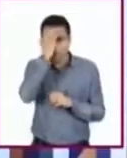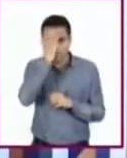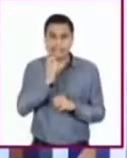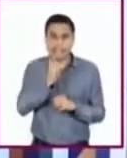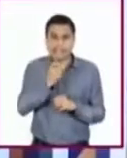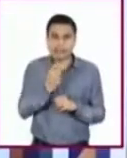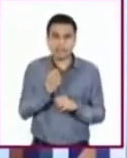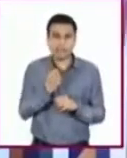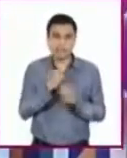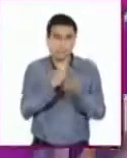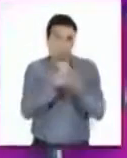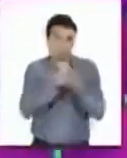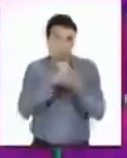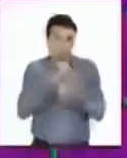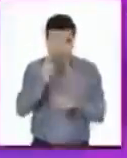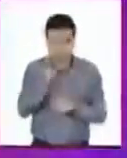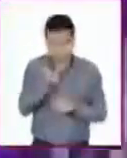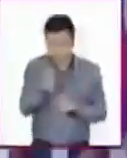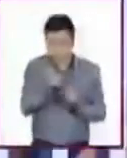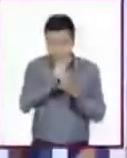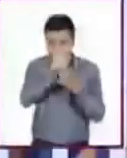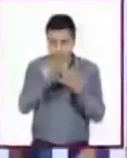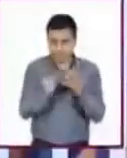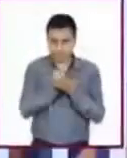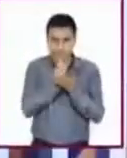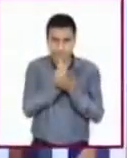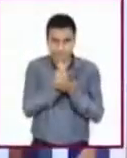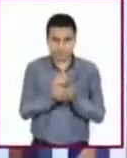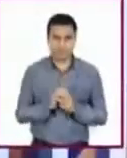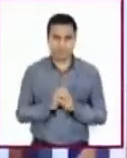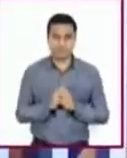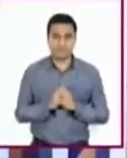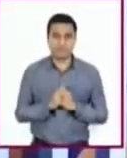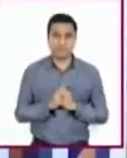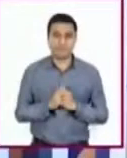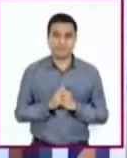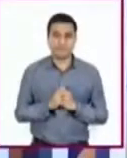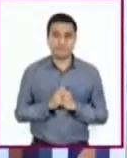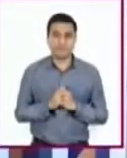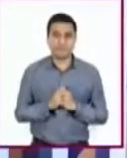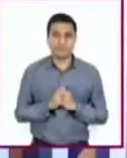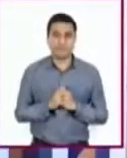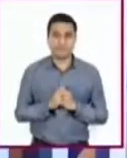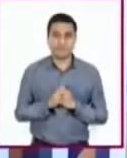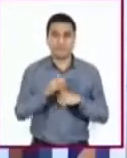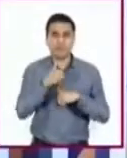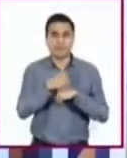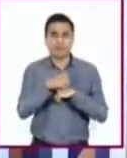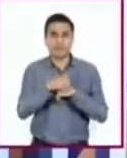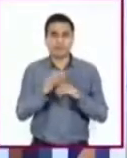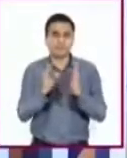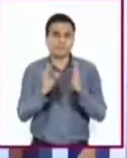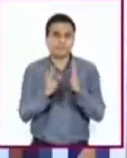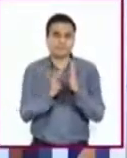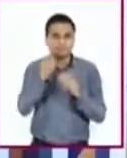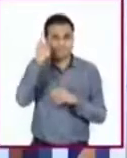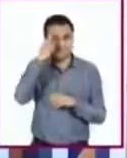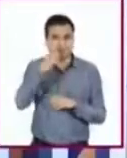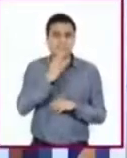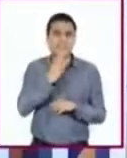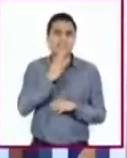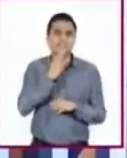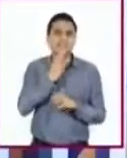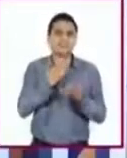preguntas pueden orientar sus ideas. ¿Cuál es la utilidad de un separador decimal? ¿Un separador